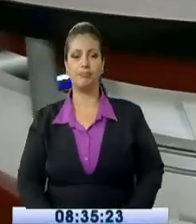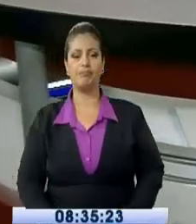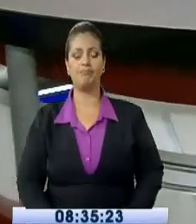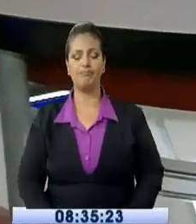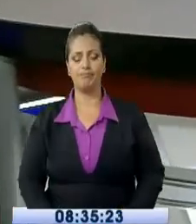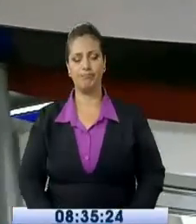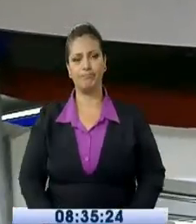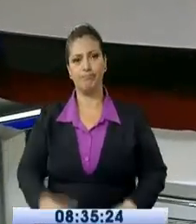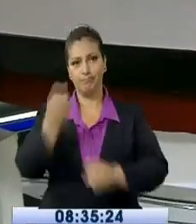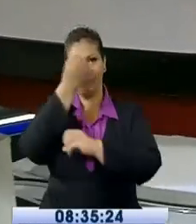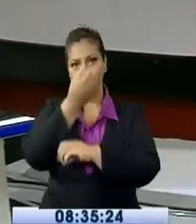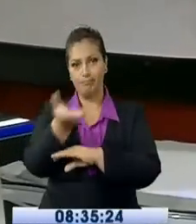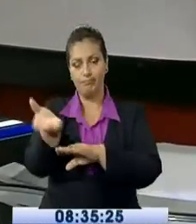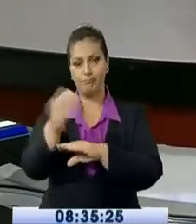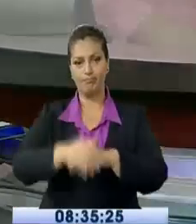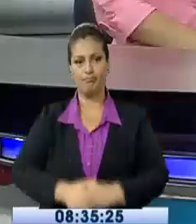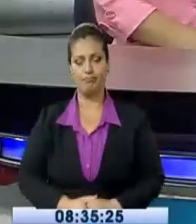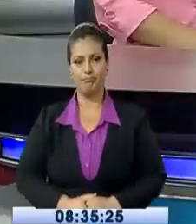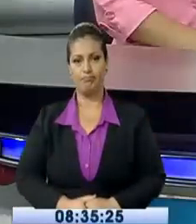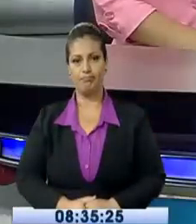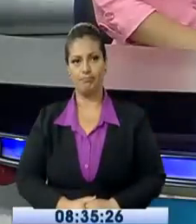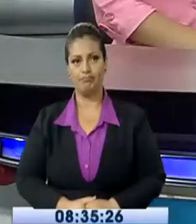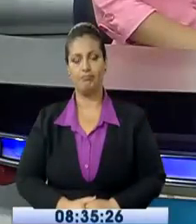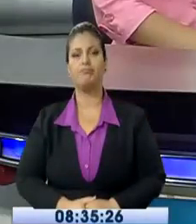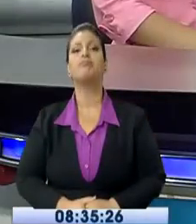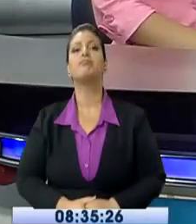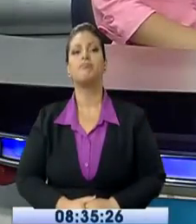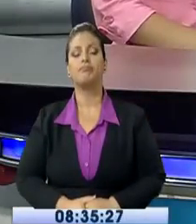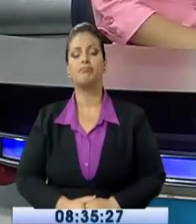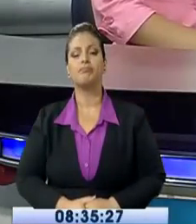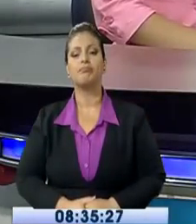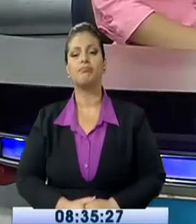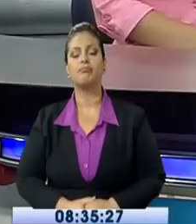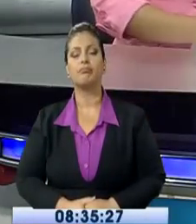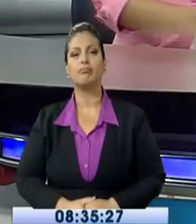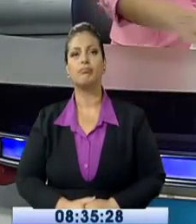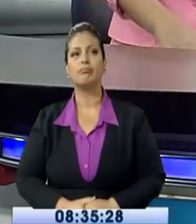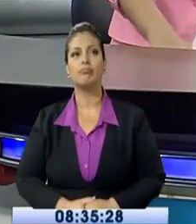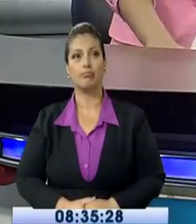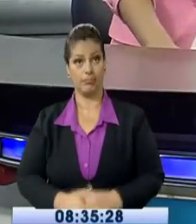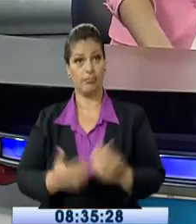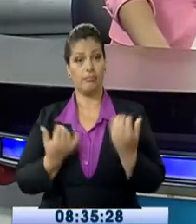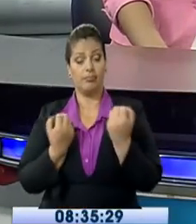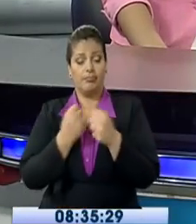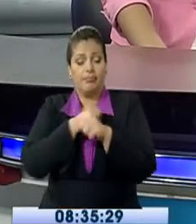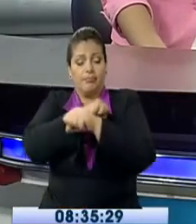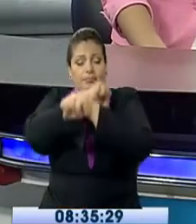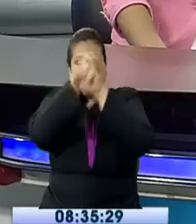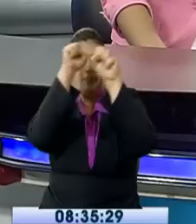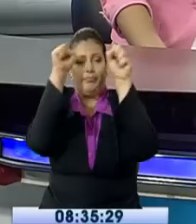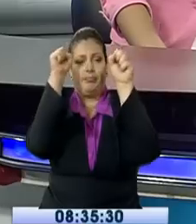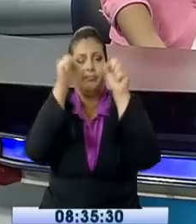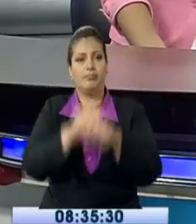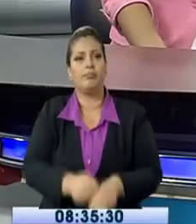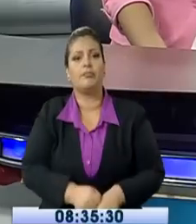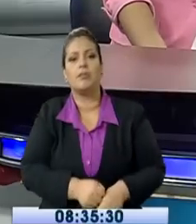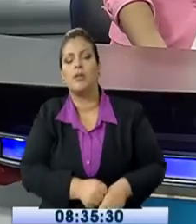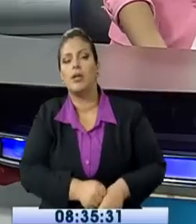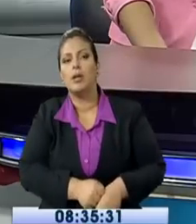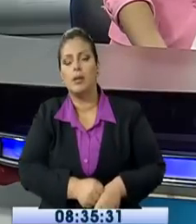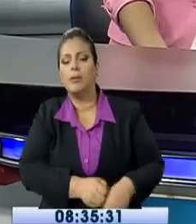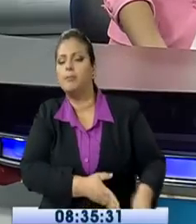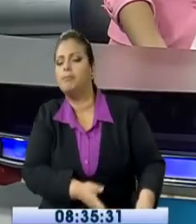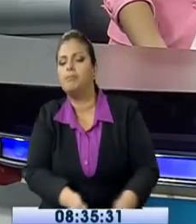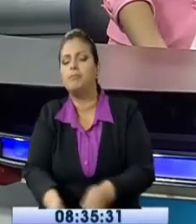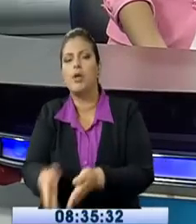Les informamos que un muerto y un herido fue el resultado de un accidente de tránsito registrado esta madrugada en la vía Durantambo. Una de las